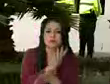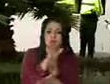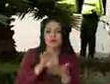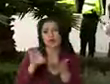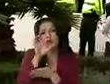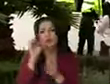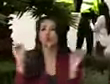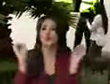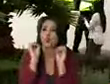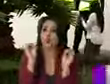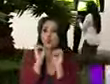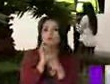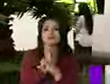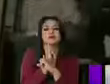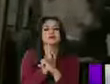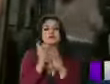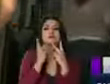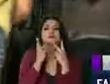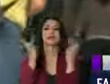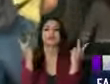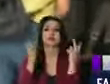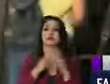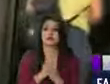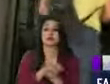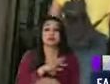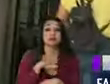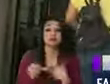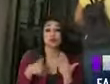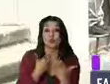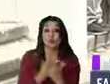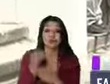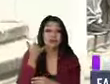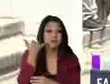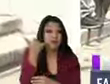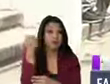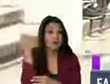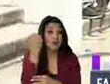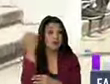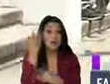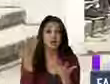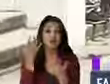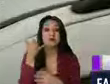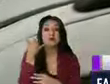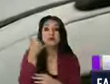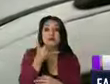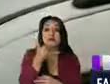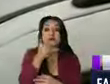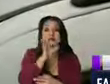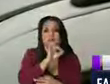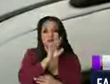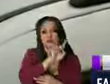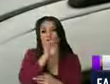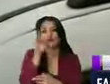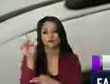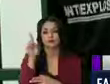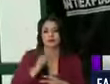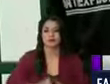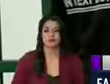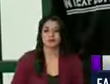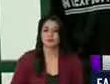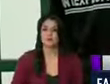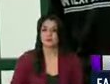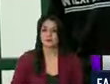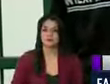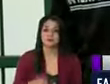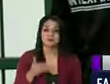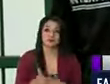e instituciones públicas. Todas estas alertas fueron notificadas a través de una llamada al número 911. De acuerdo